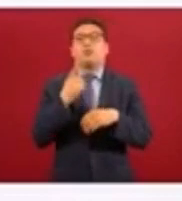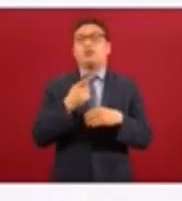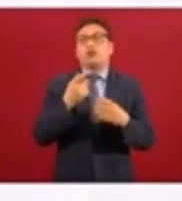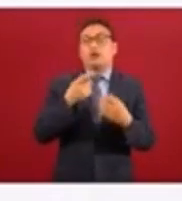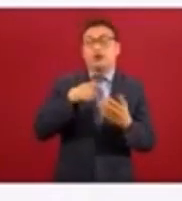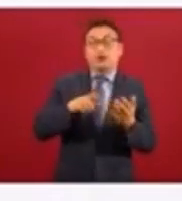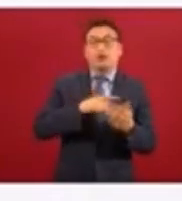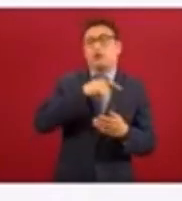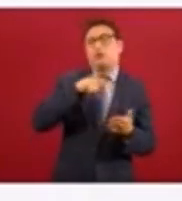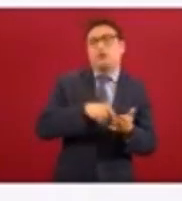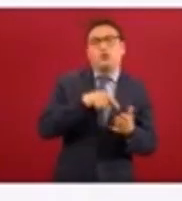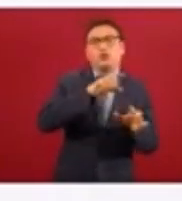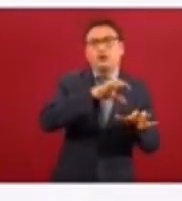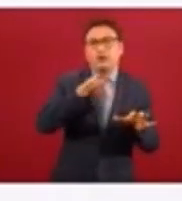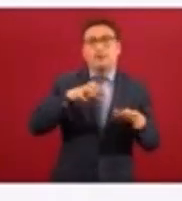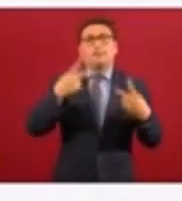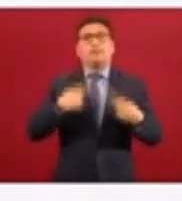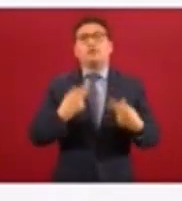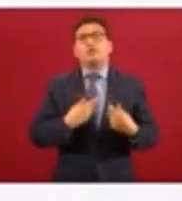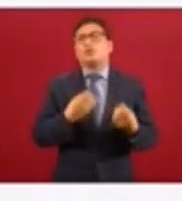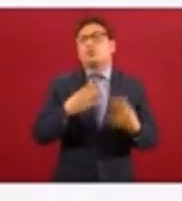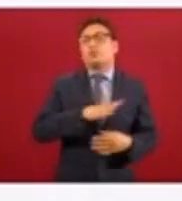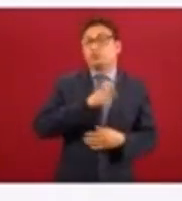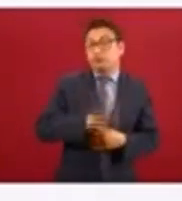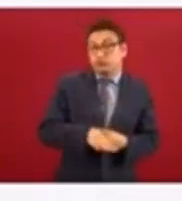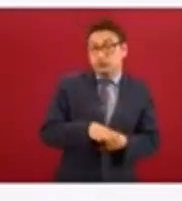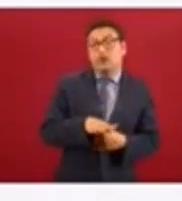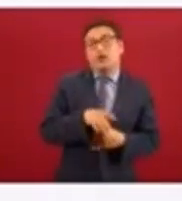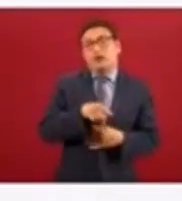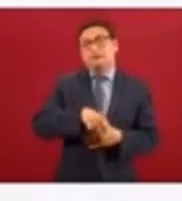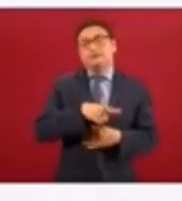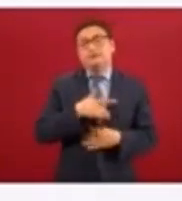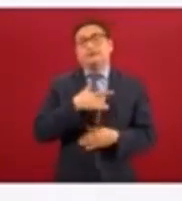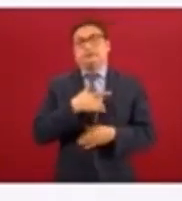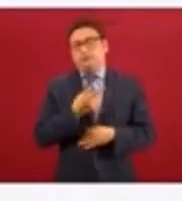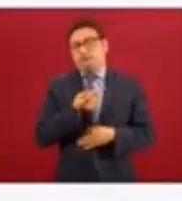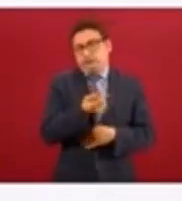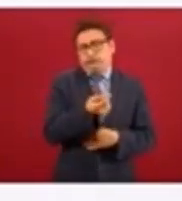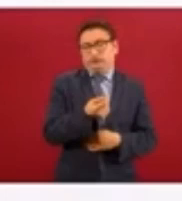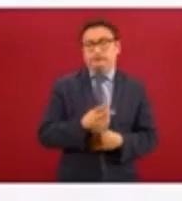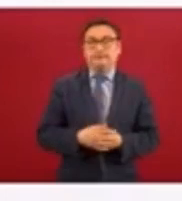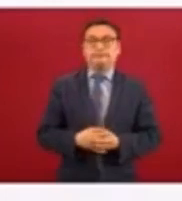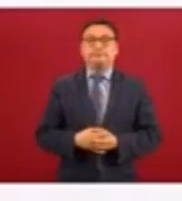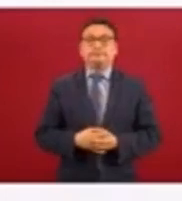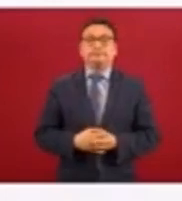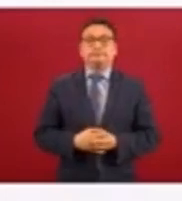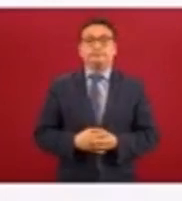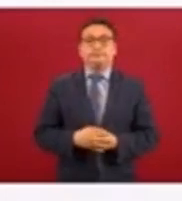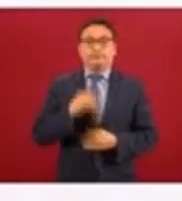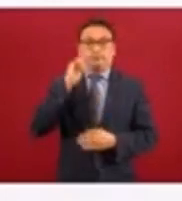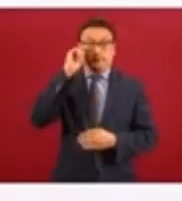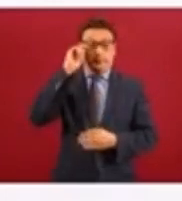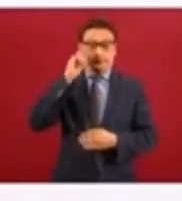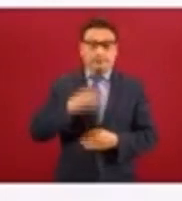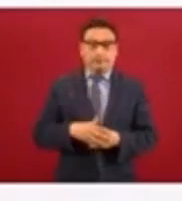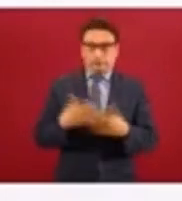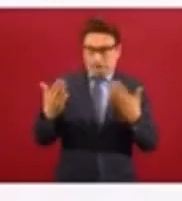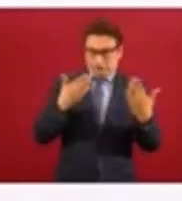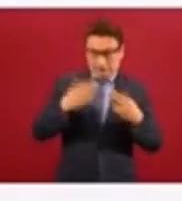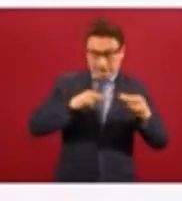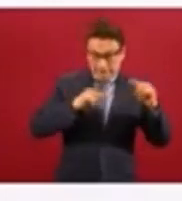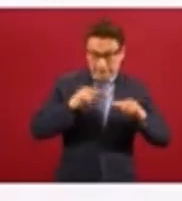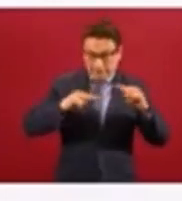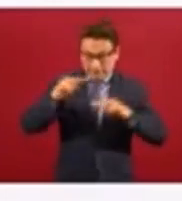número absoluto de personas que han perdido la vida es afortunadamente todavía muy pequeño. Estas cifras pueden